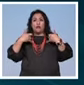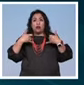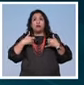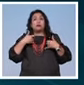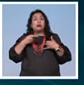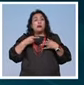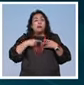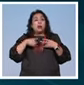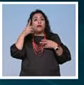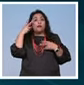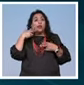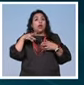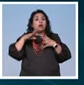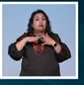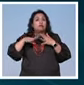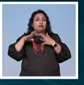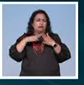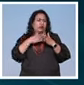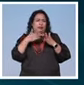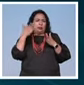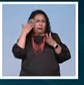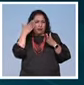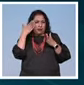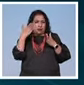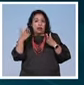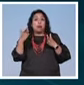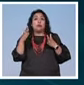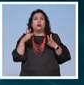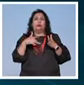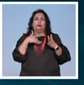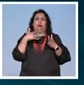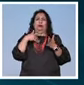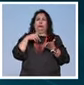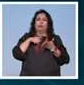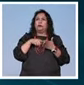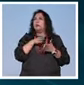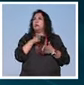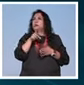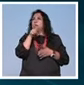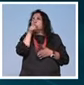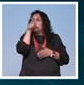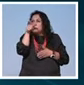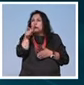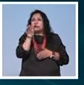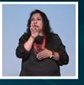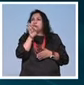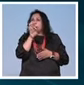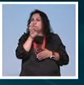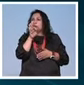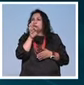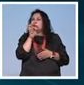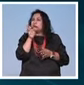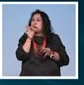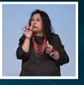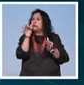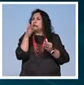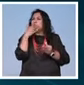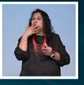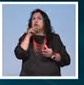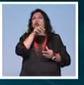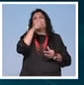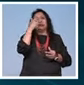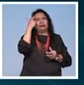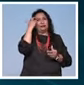sus primeros viajes migratorios en esa época y su sentido interno de dirección podría no estar tan afinado como el de las